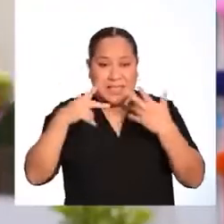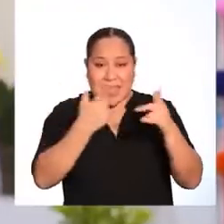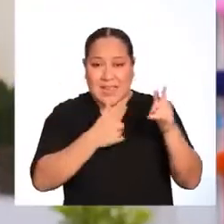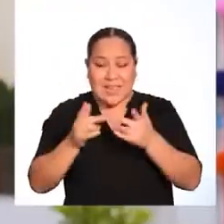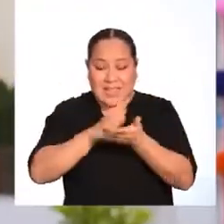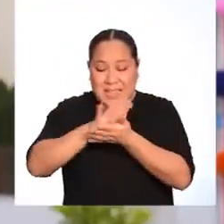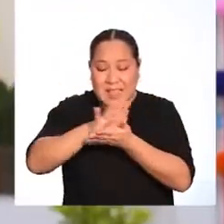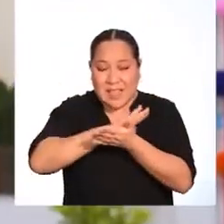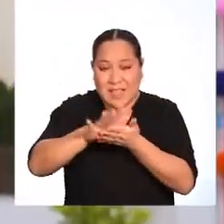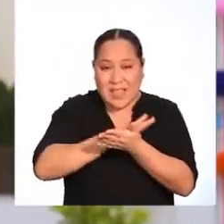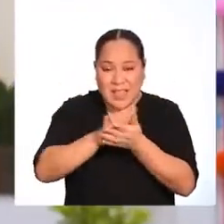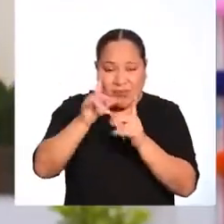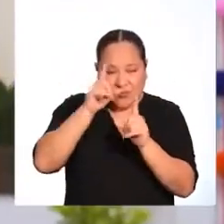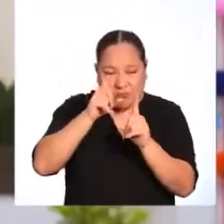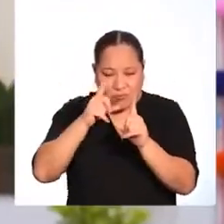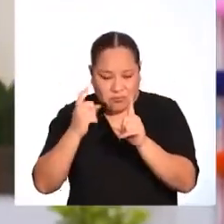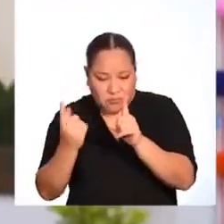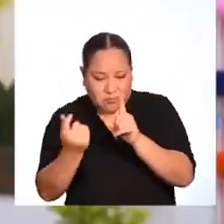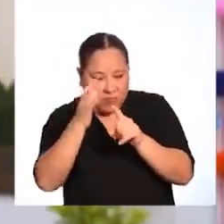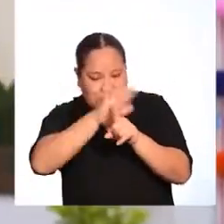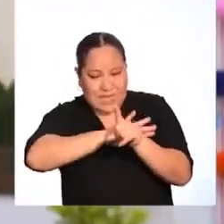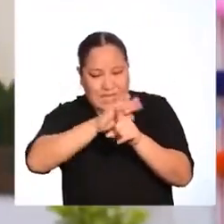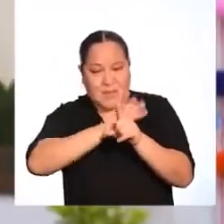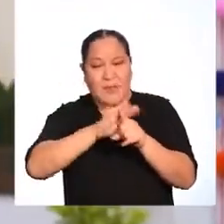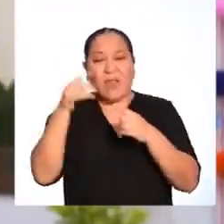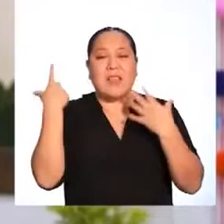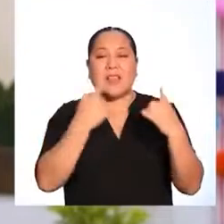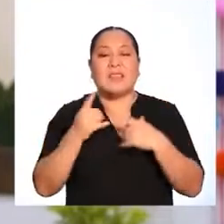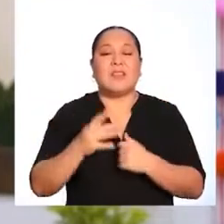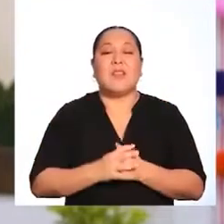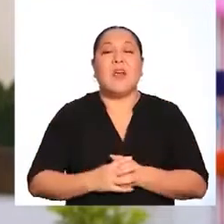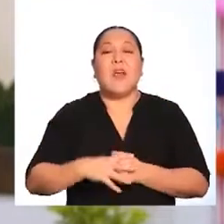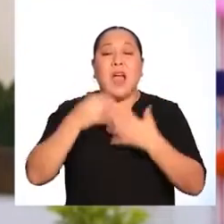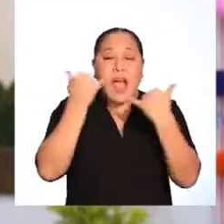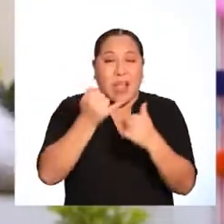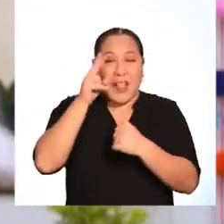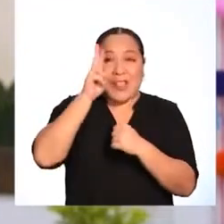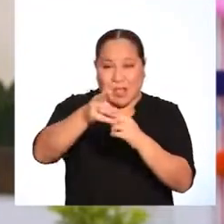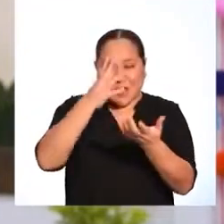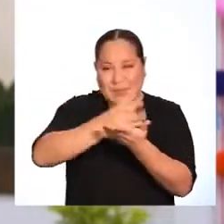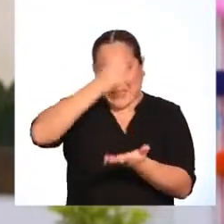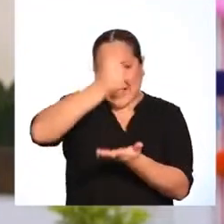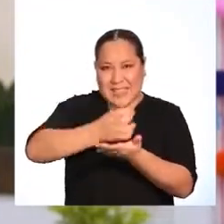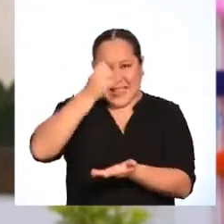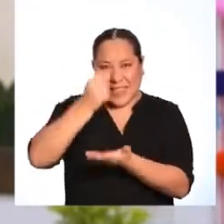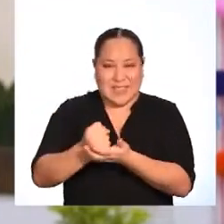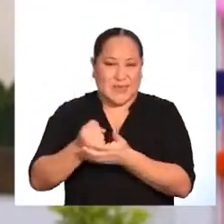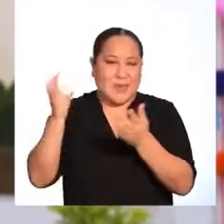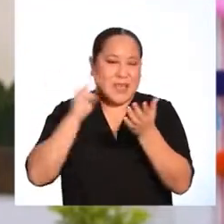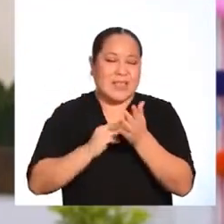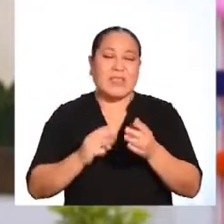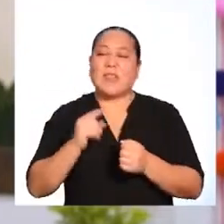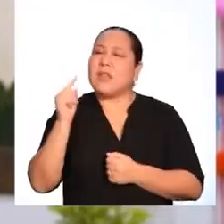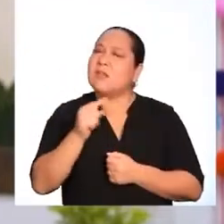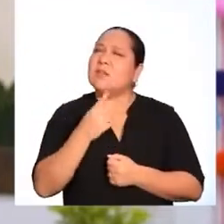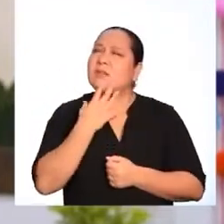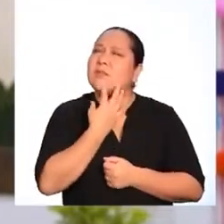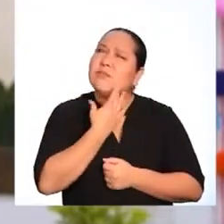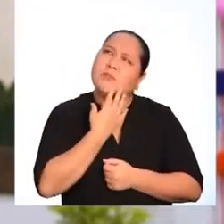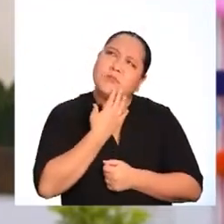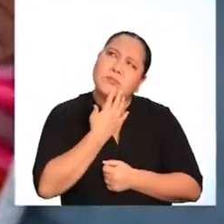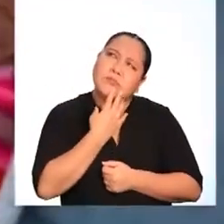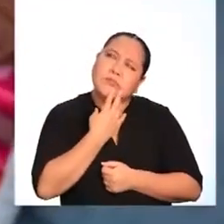ya están lavadas y desinfectadas y todo así dos botellas más con esta